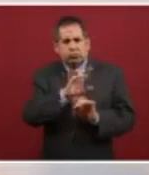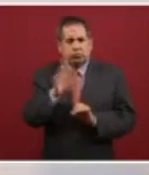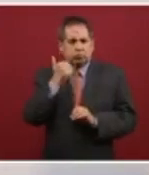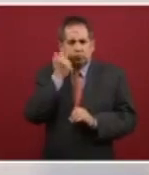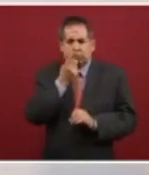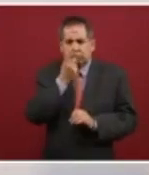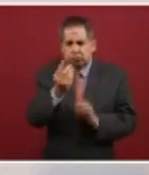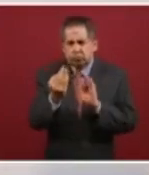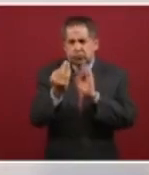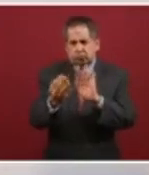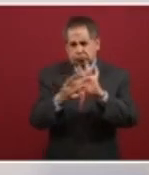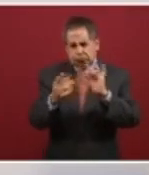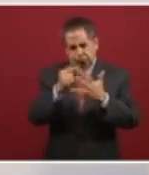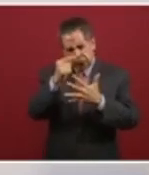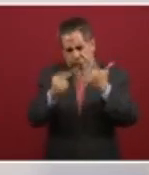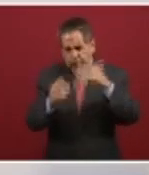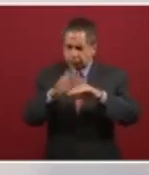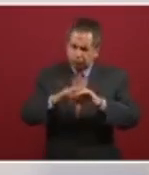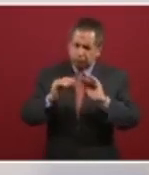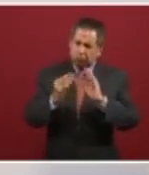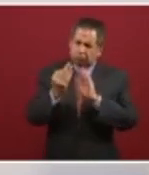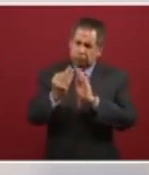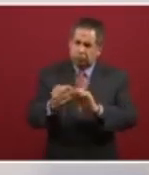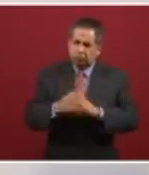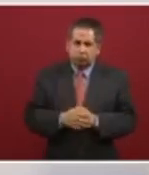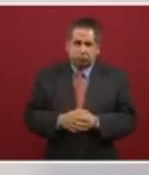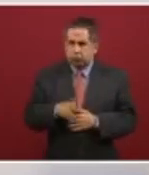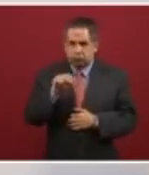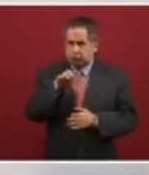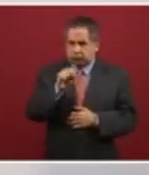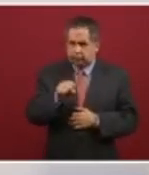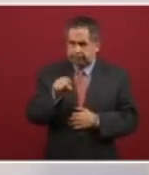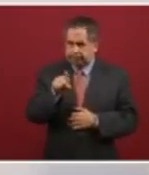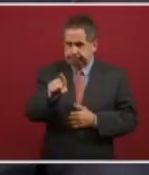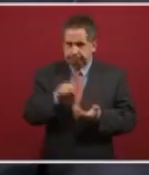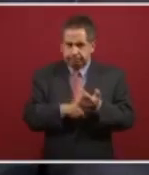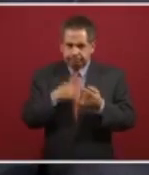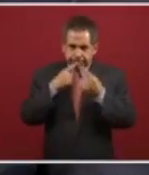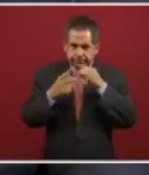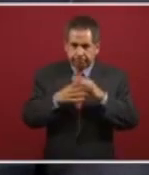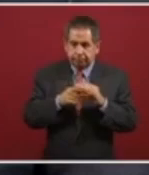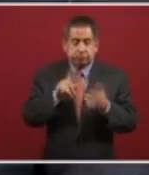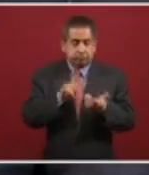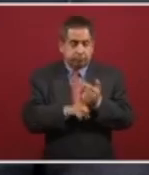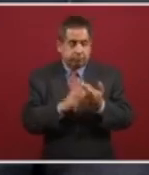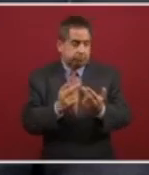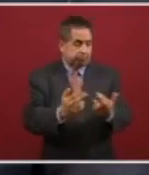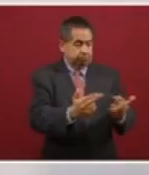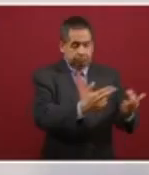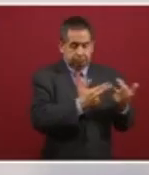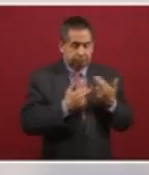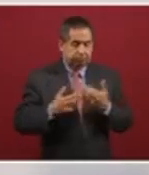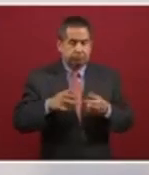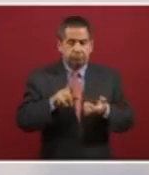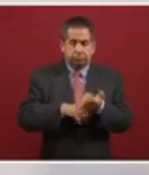le planteamos el tema aquí en la Ciudad de México. No es lo que se cree y es un ecocidio en el que estamos con